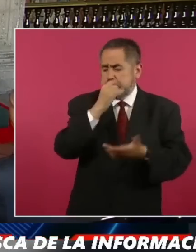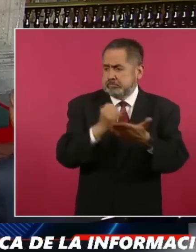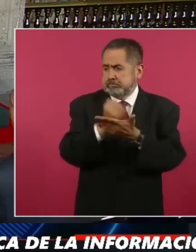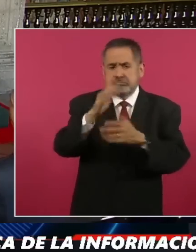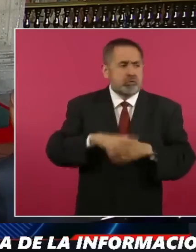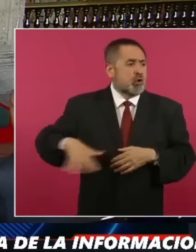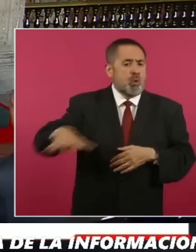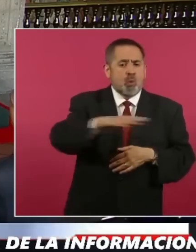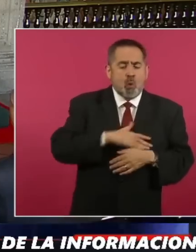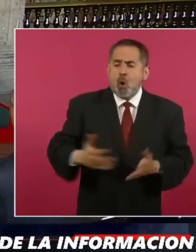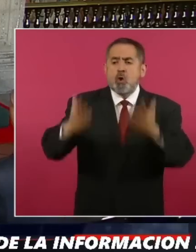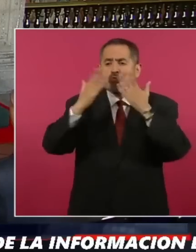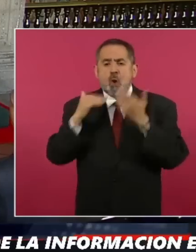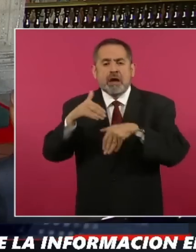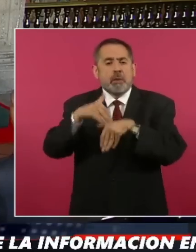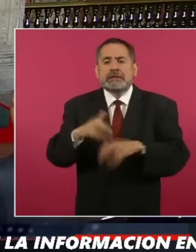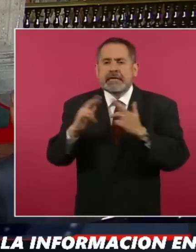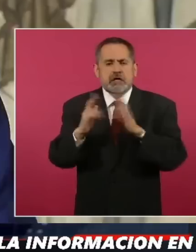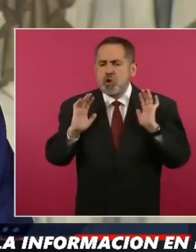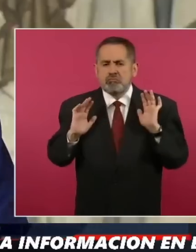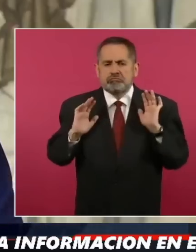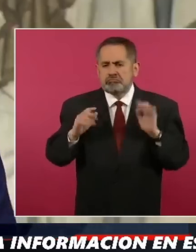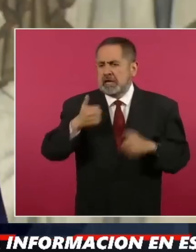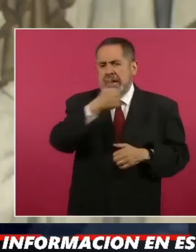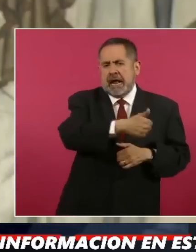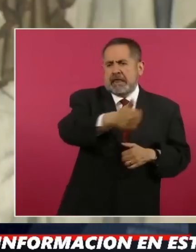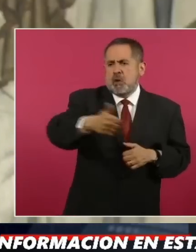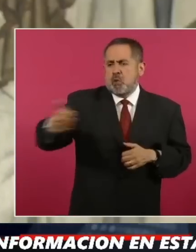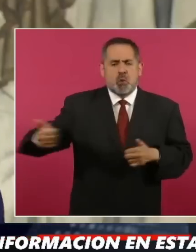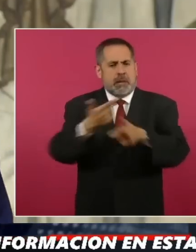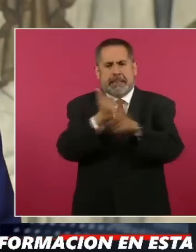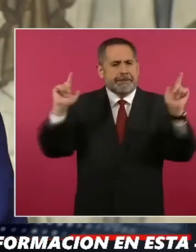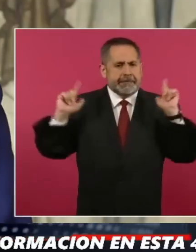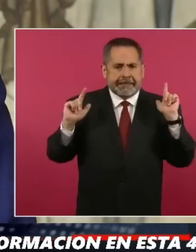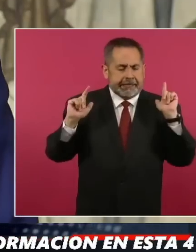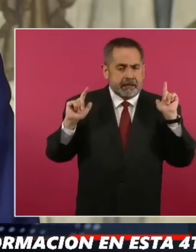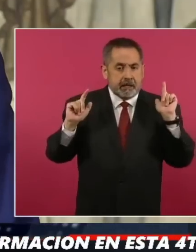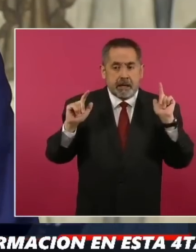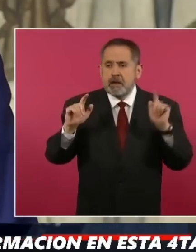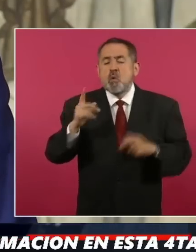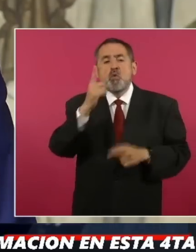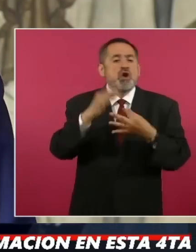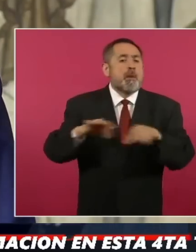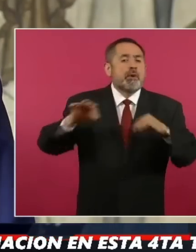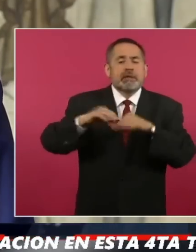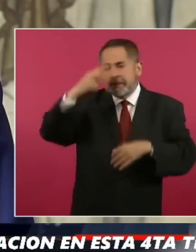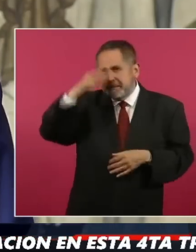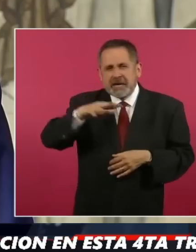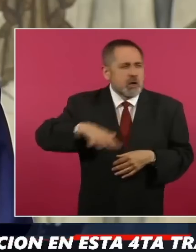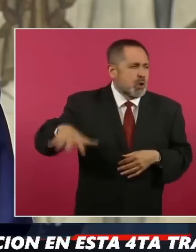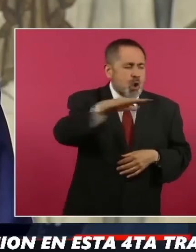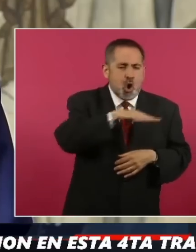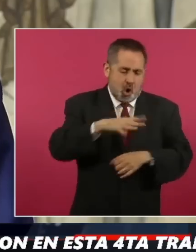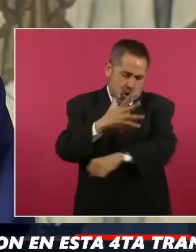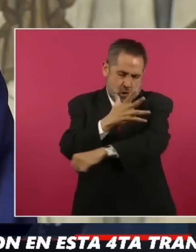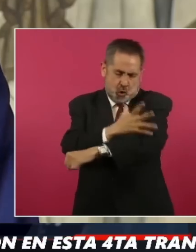laico. Se está demostrando que la mayor riqueza de México es la honestidad